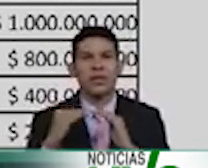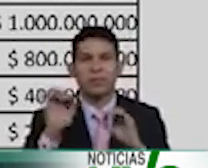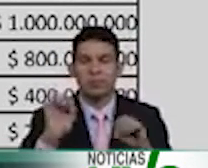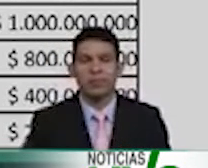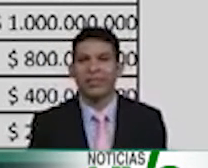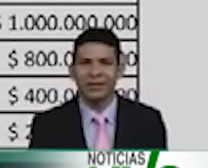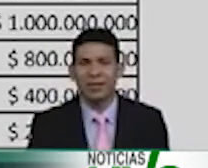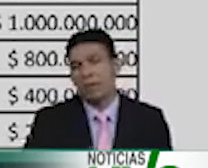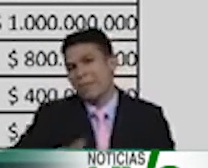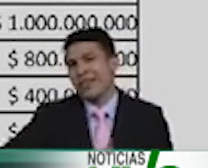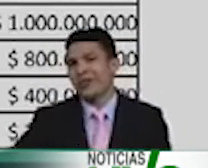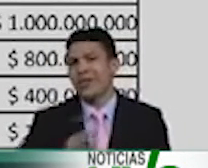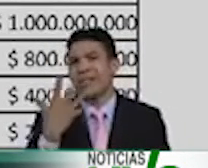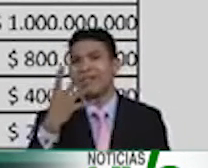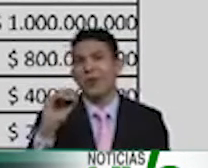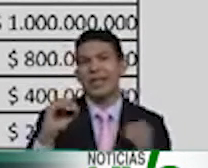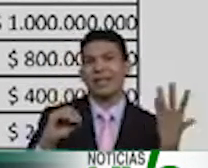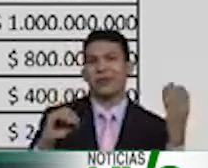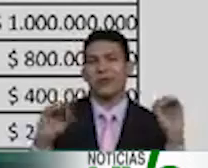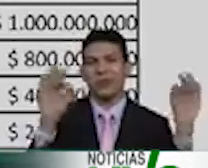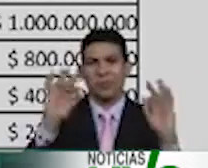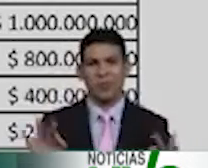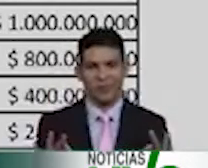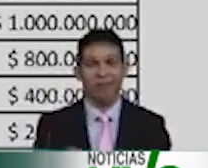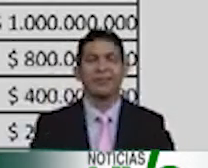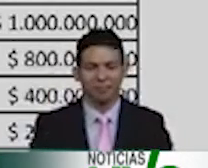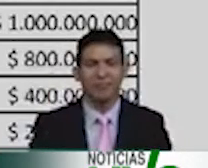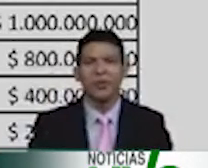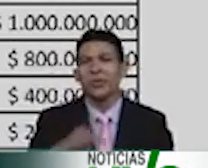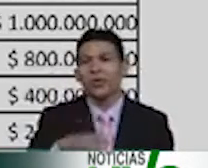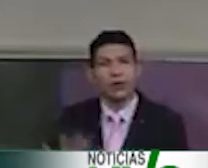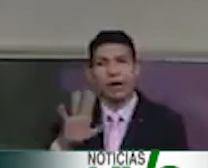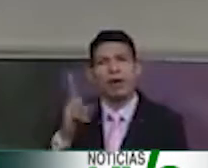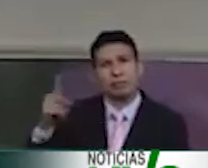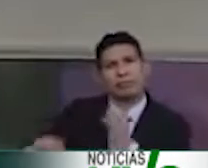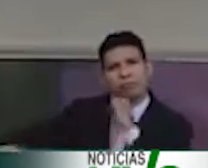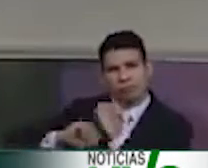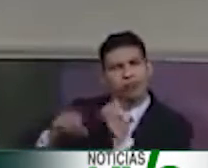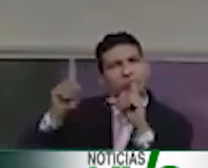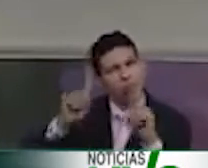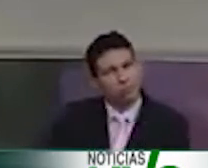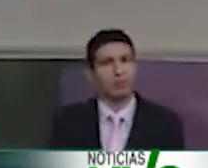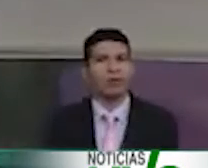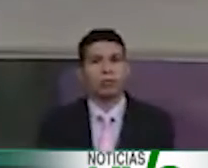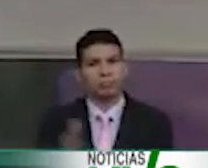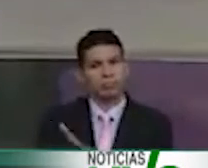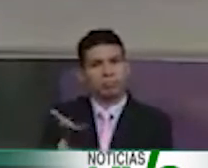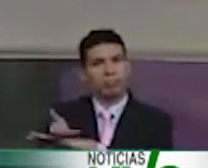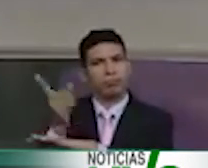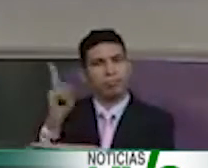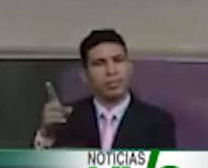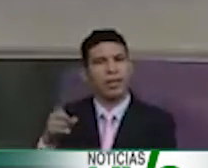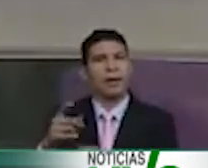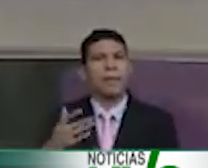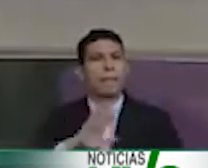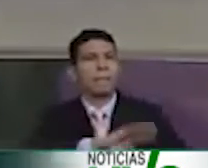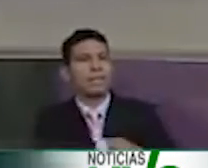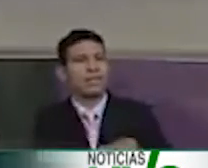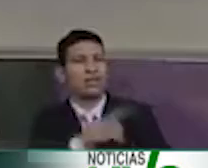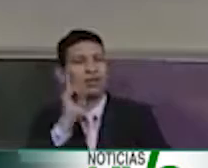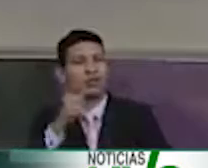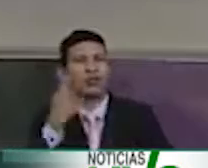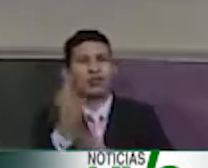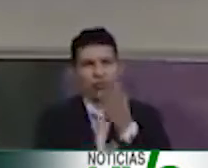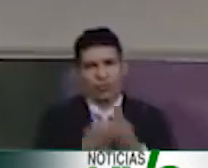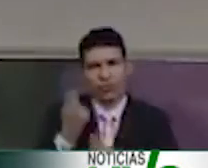muy importante que la Nación, y se lo hemos presentado a la ministra de Industria y Comercio, y